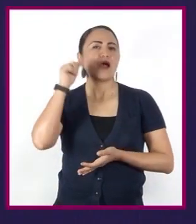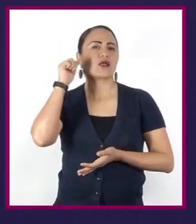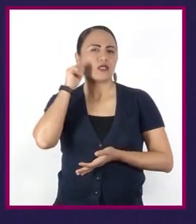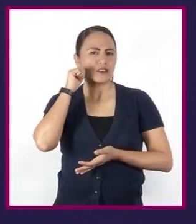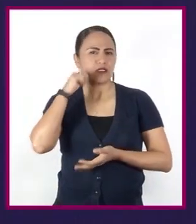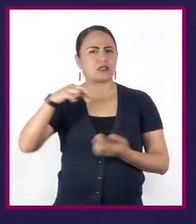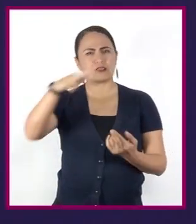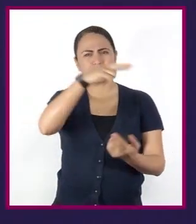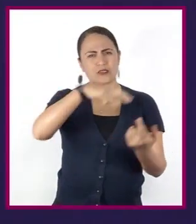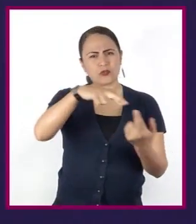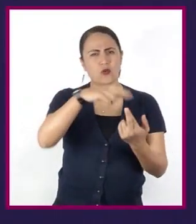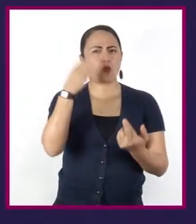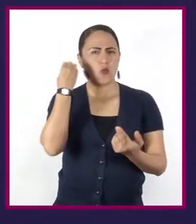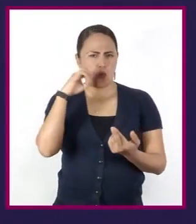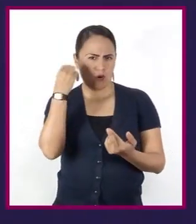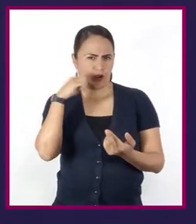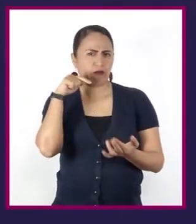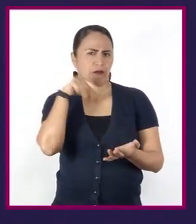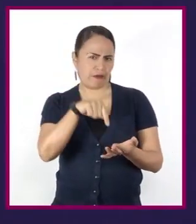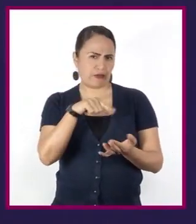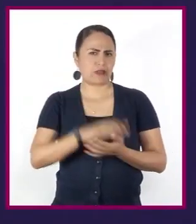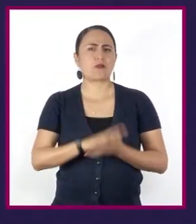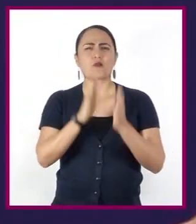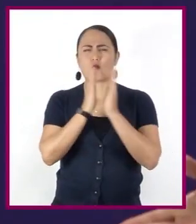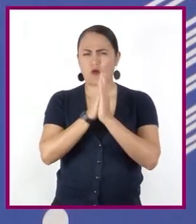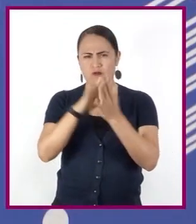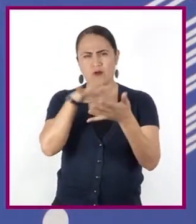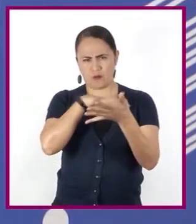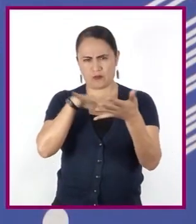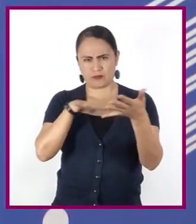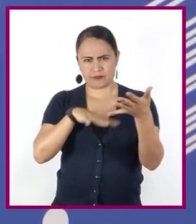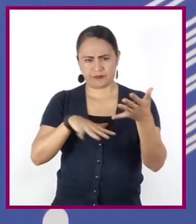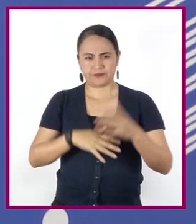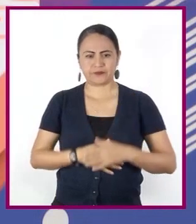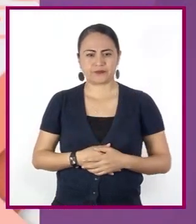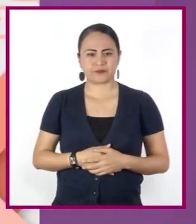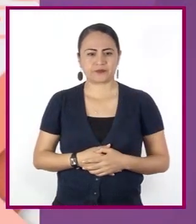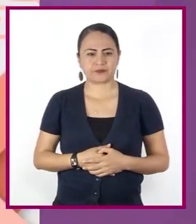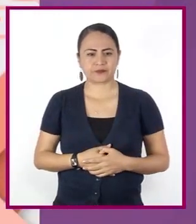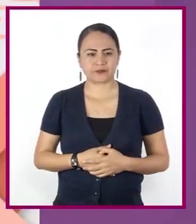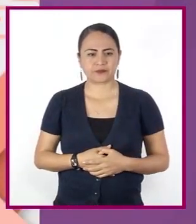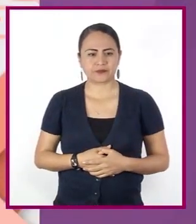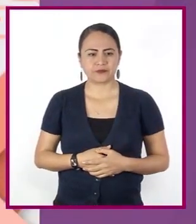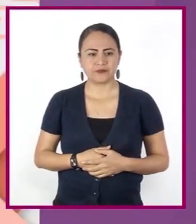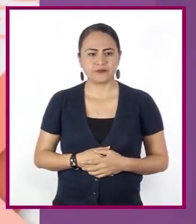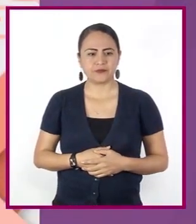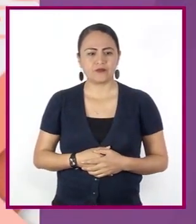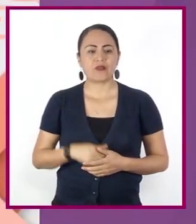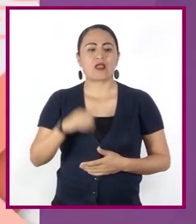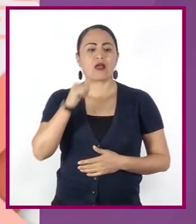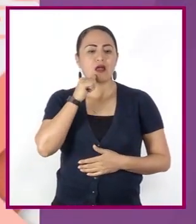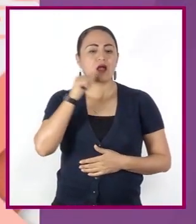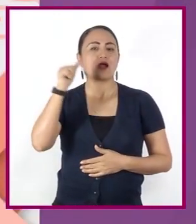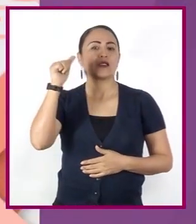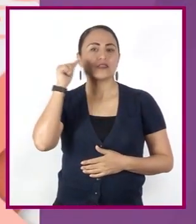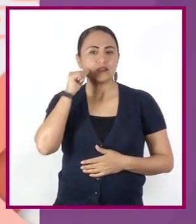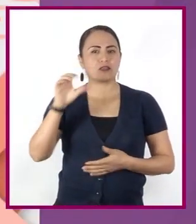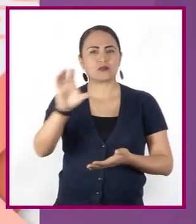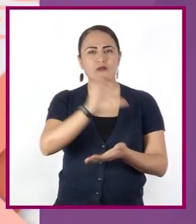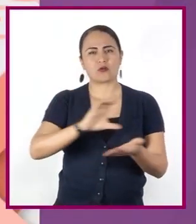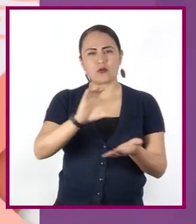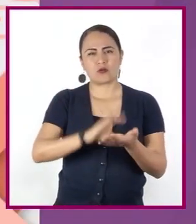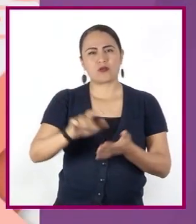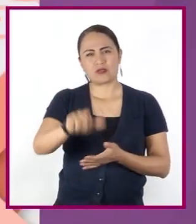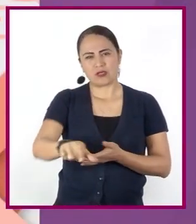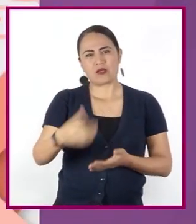una región de Oaxaca. ¿Me ayudas a leerla? Claro que sí, maestra. El día de ayer, en una colonia de la